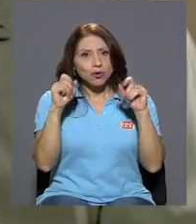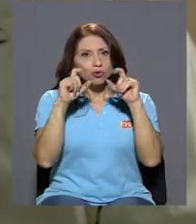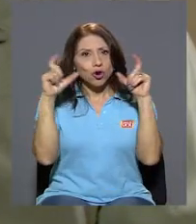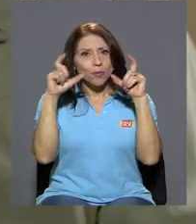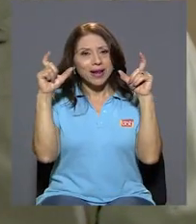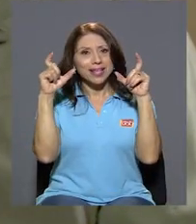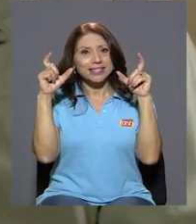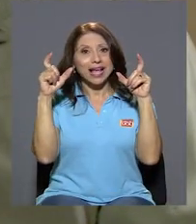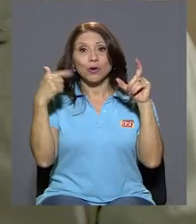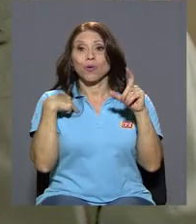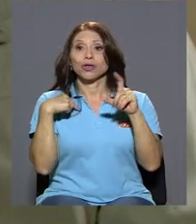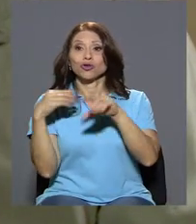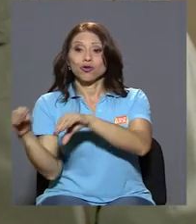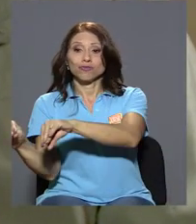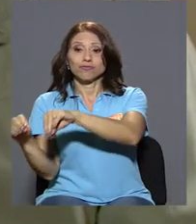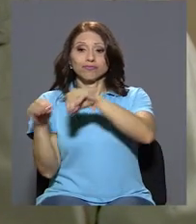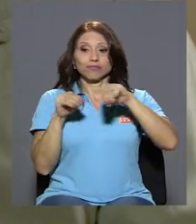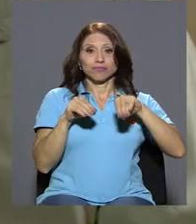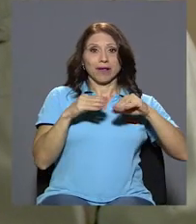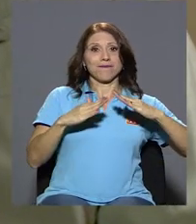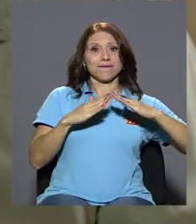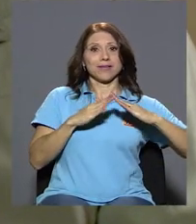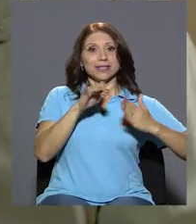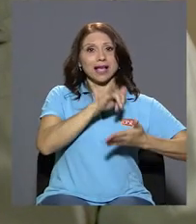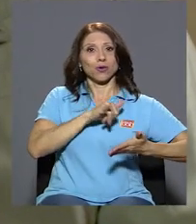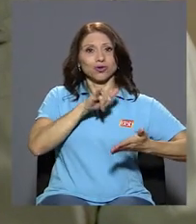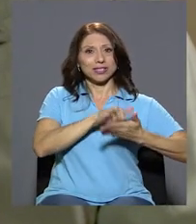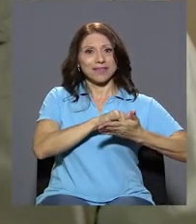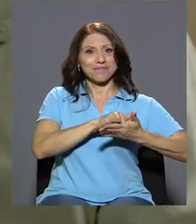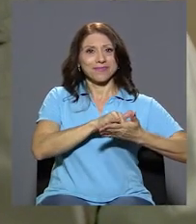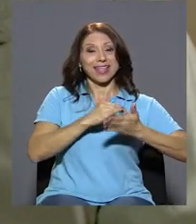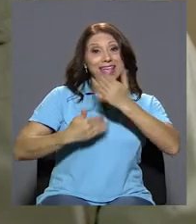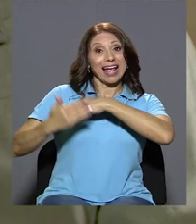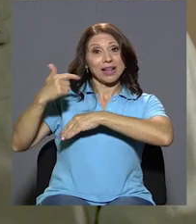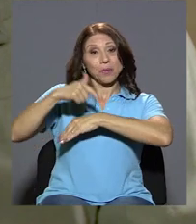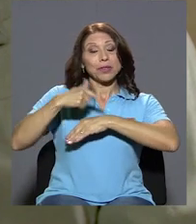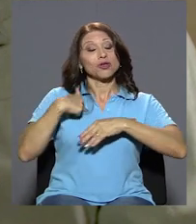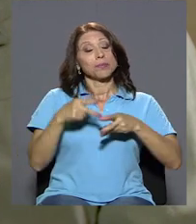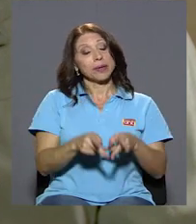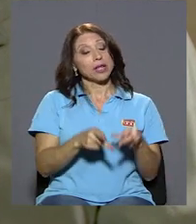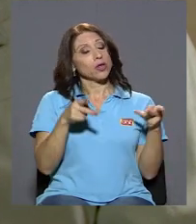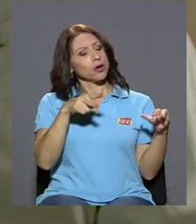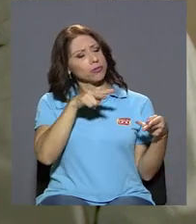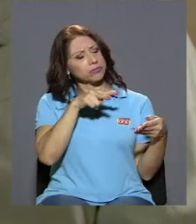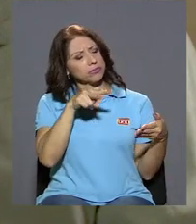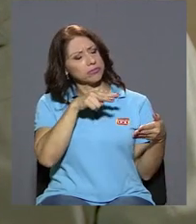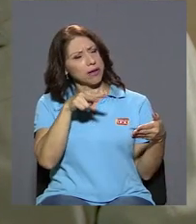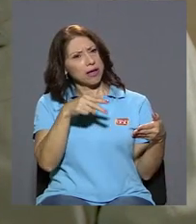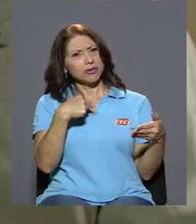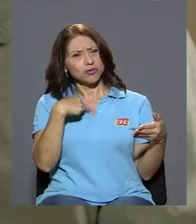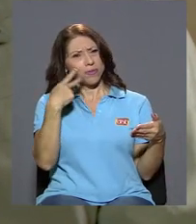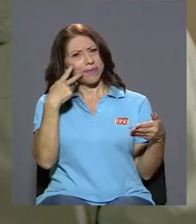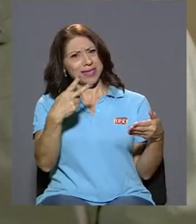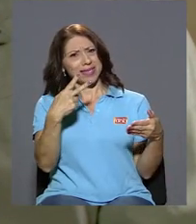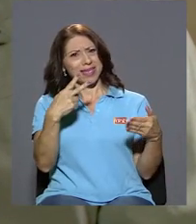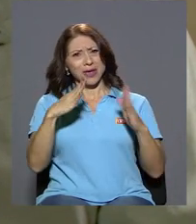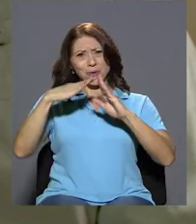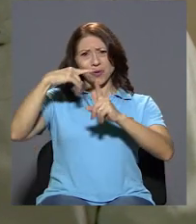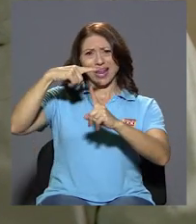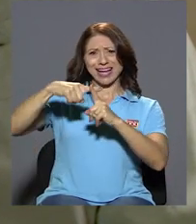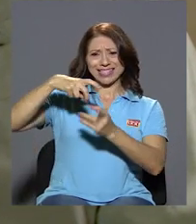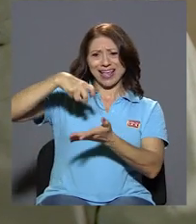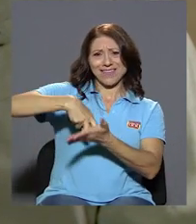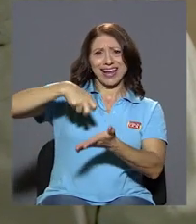cuando me mudé a san jose en esos días recuerdo que vi en el periódico que habían apedreado una